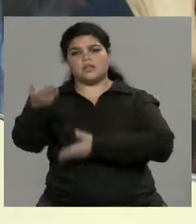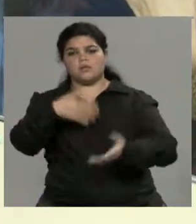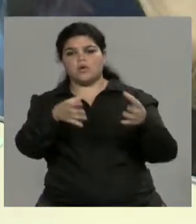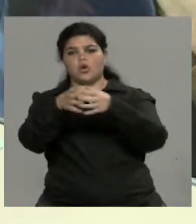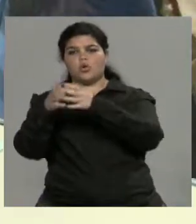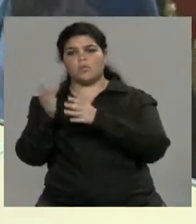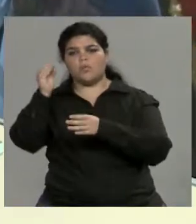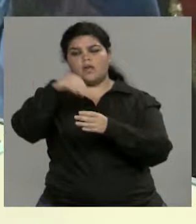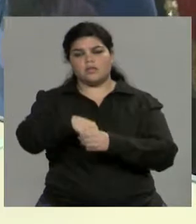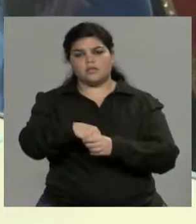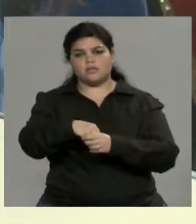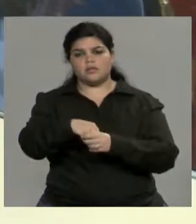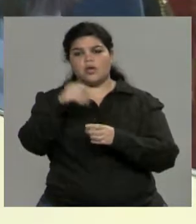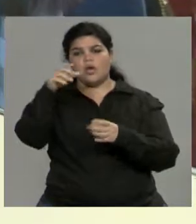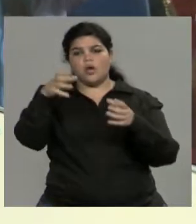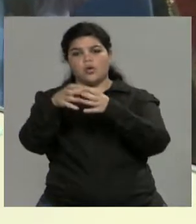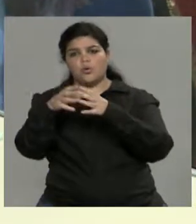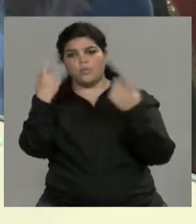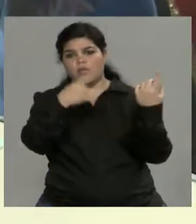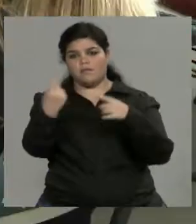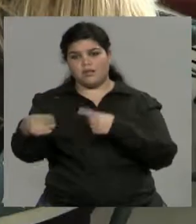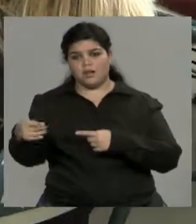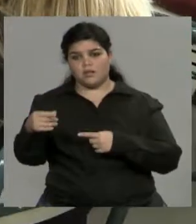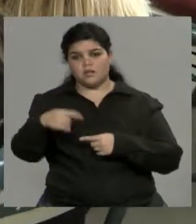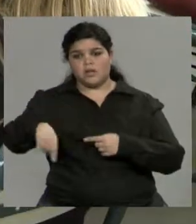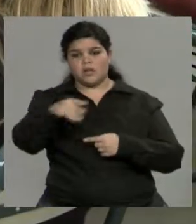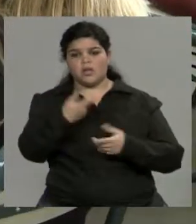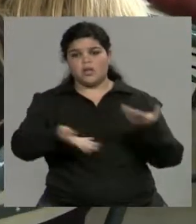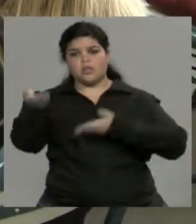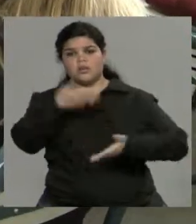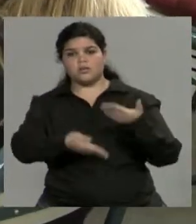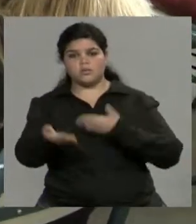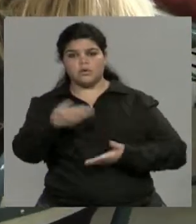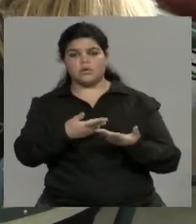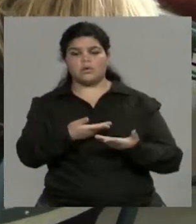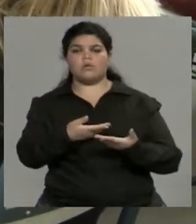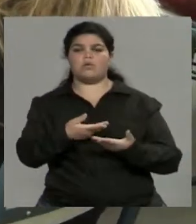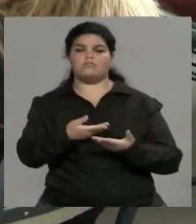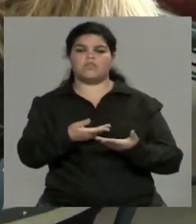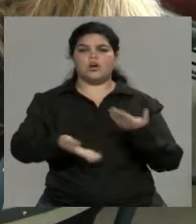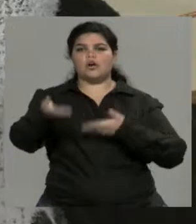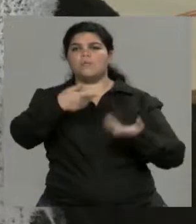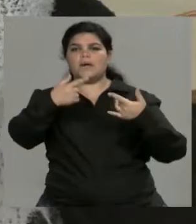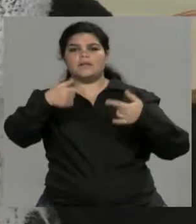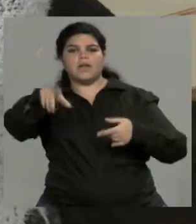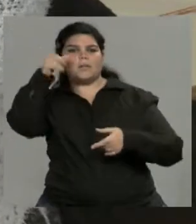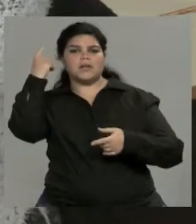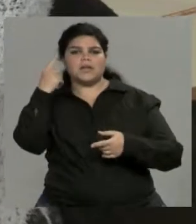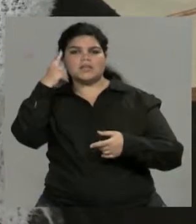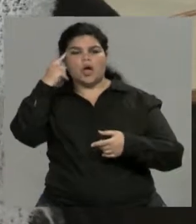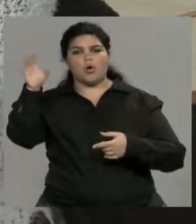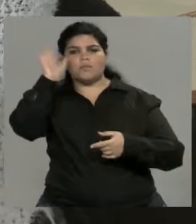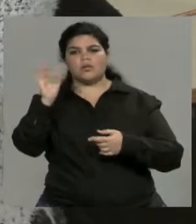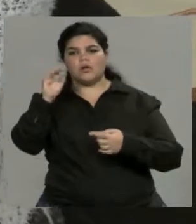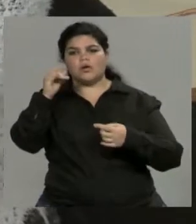por gente de los diferentes espacios institucionales, interactuando, relacionando, compartiendo visiones y abordando problemáticas